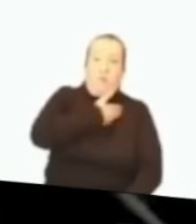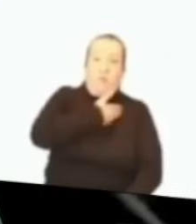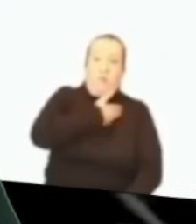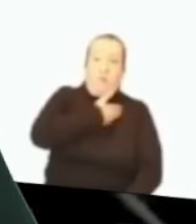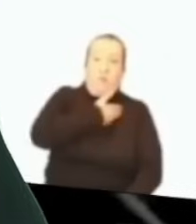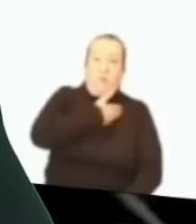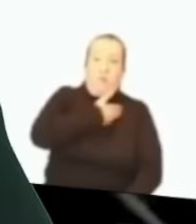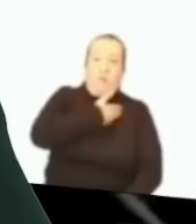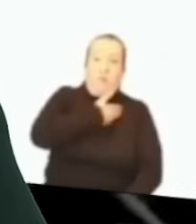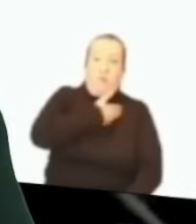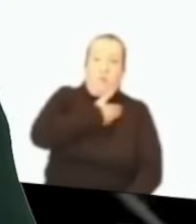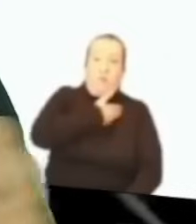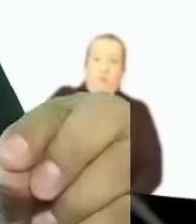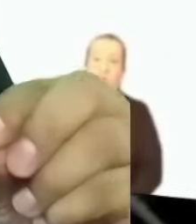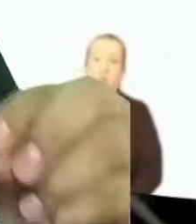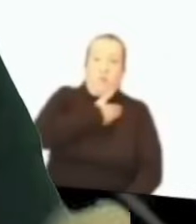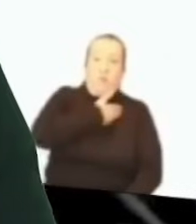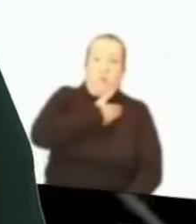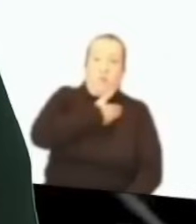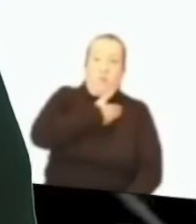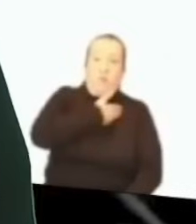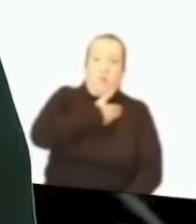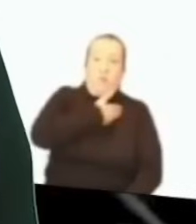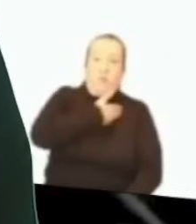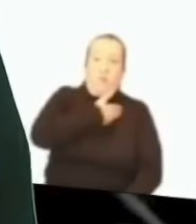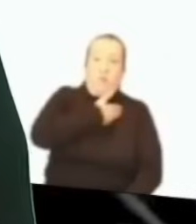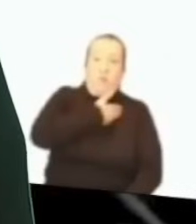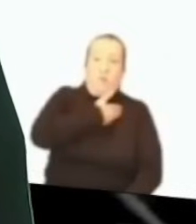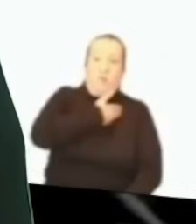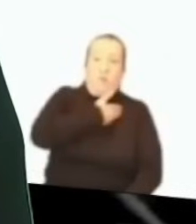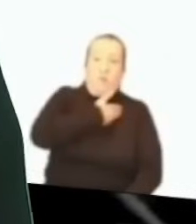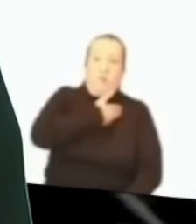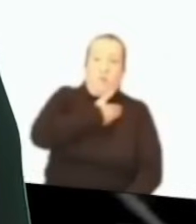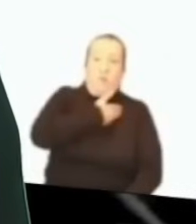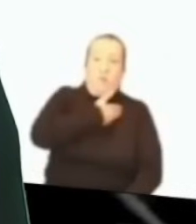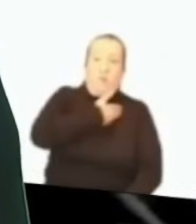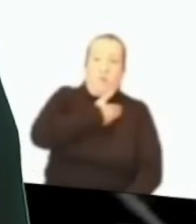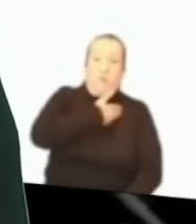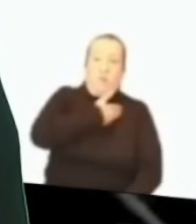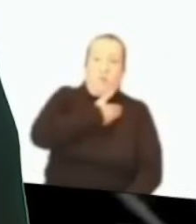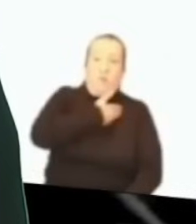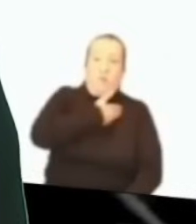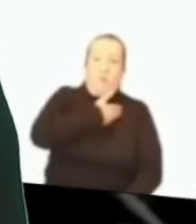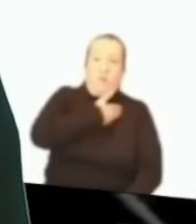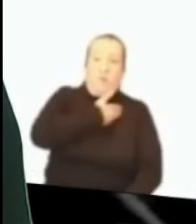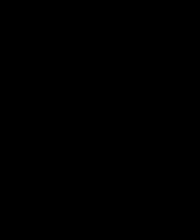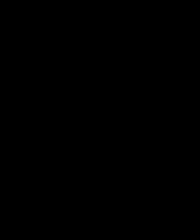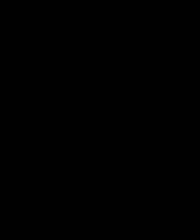financiamiento para garantizar la sostenibilidad económica y la soberanía nacional.